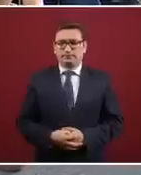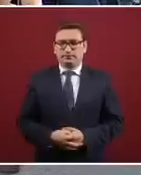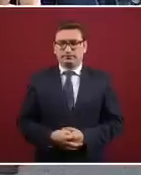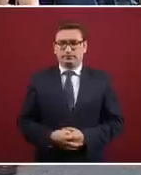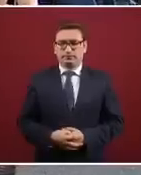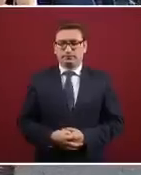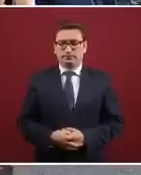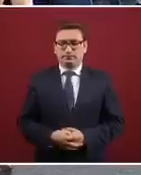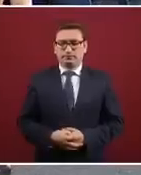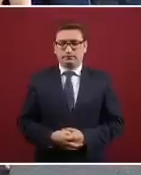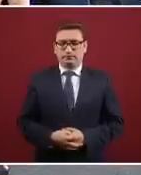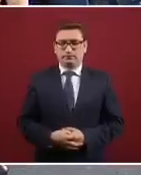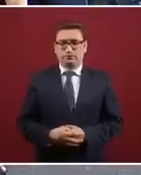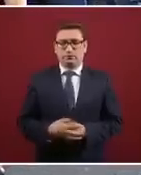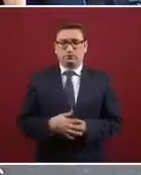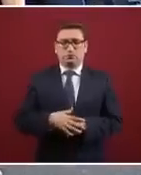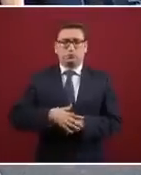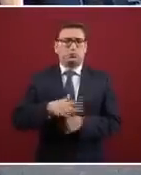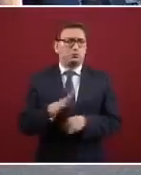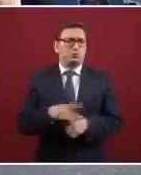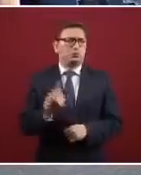Porque si